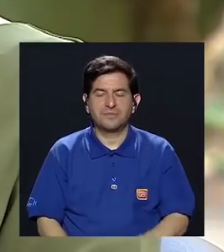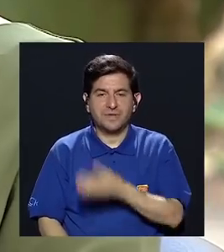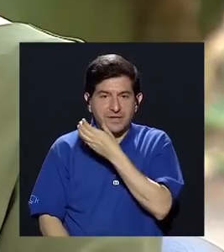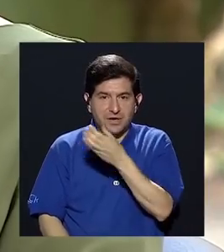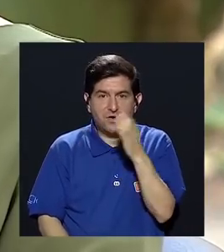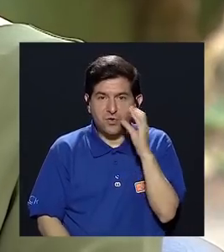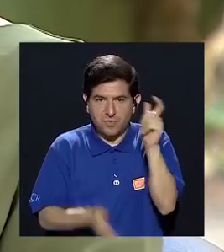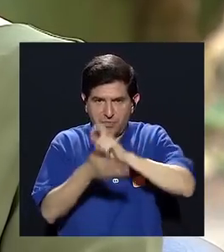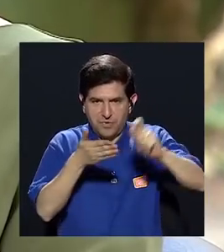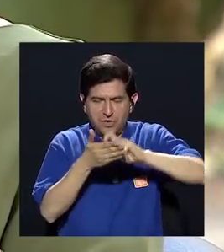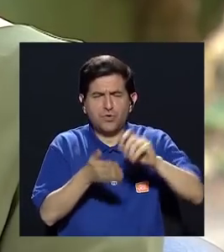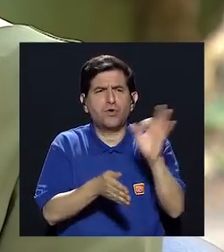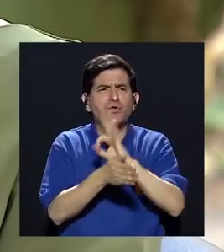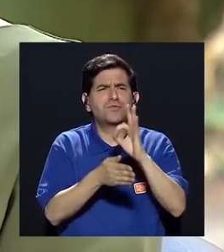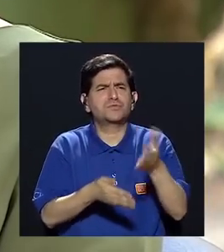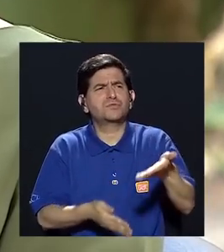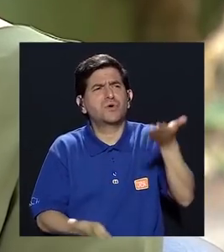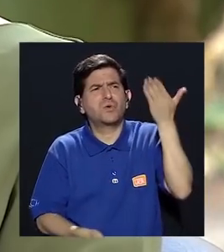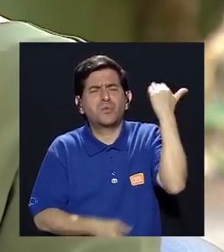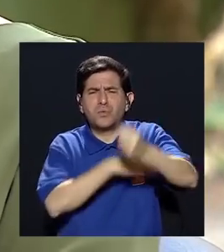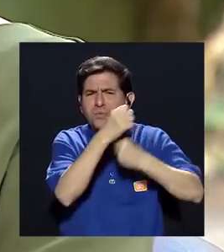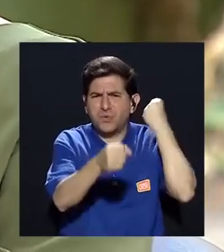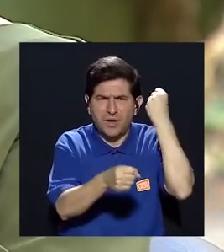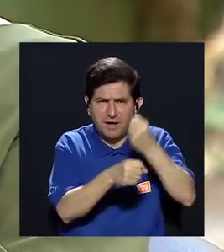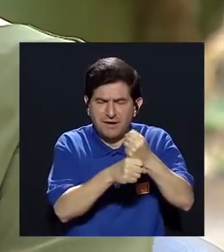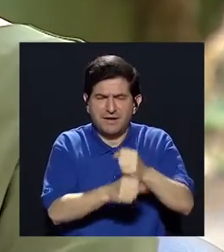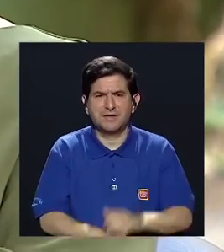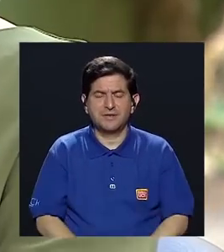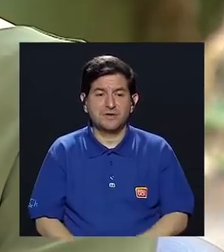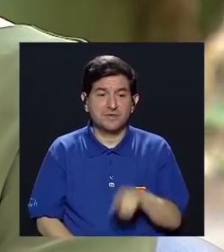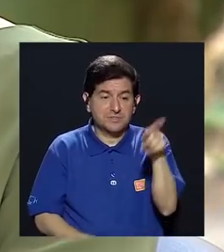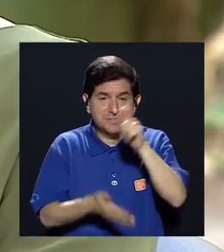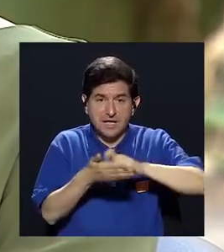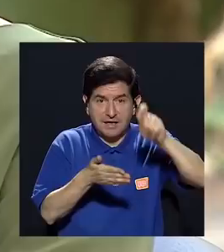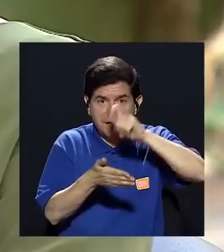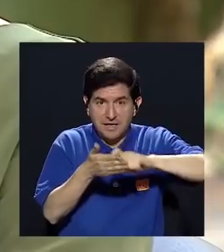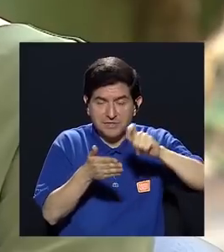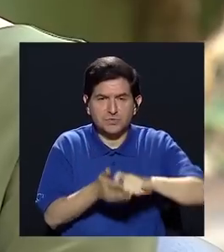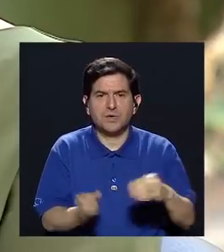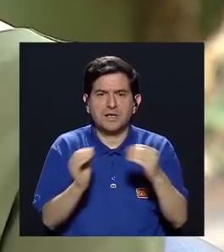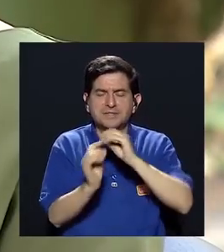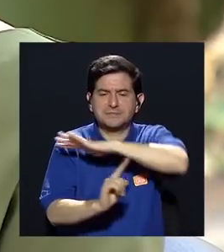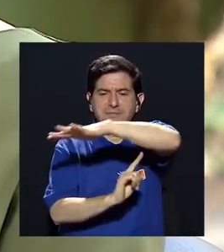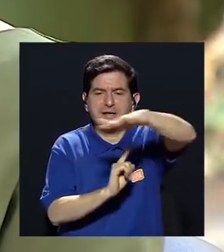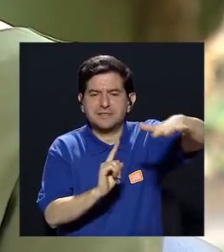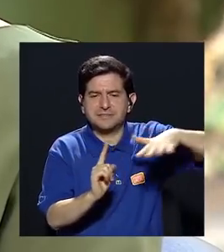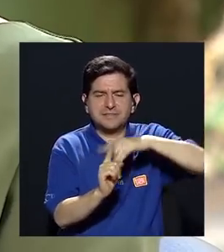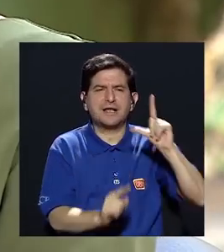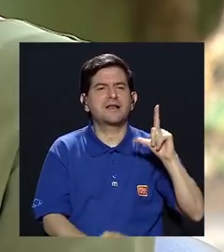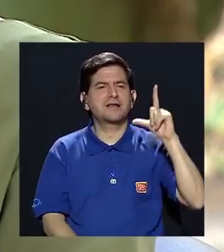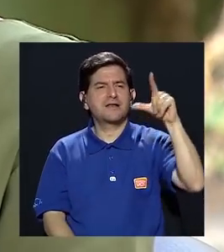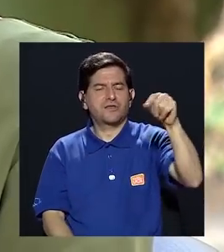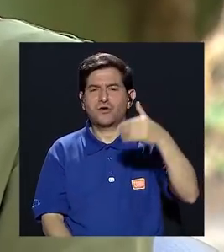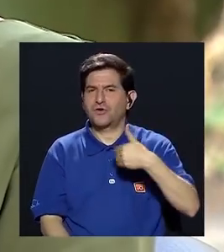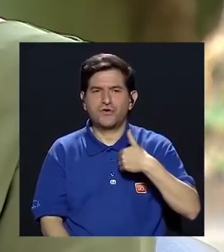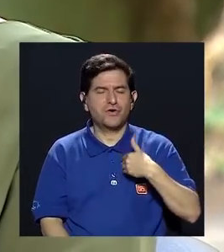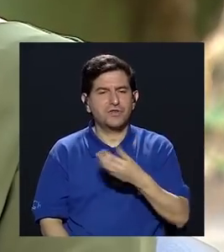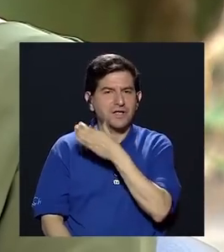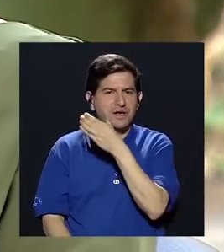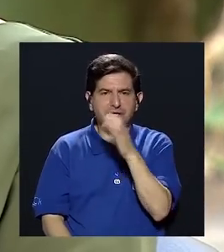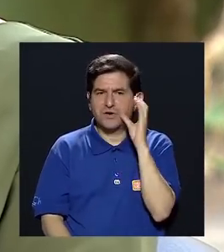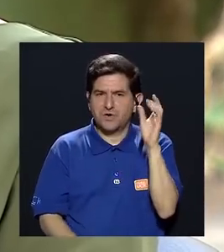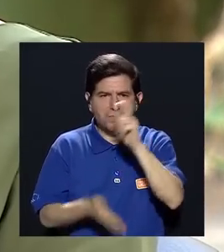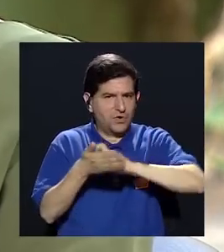una fusión que hubo hace muchísimos años donde las escuelas más de la periferia rural no tenían